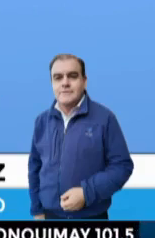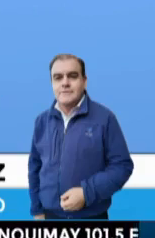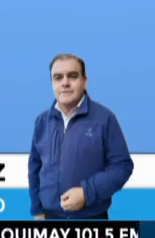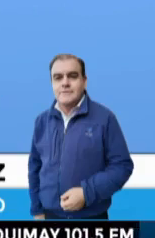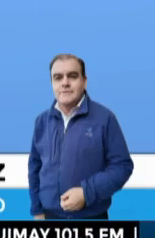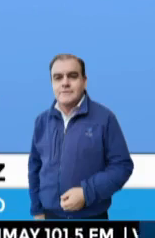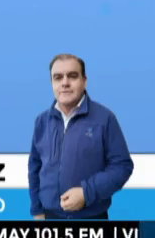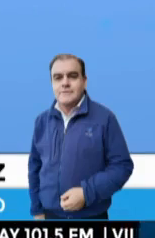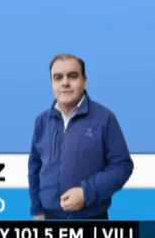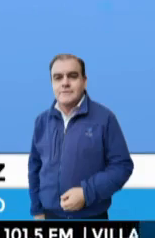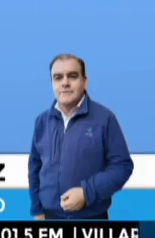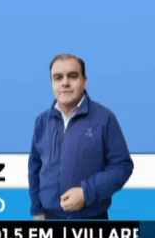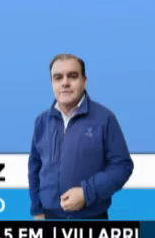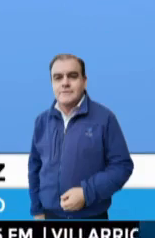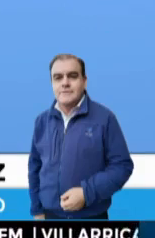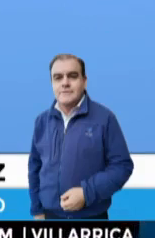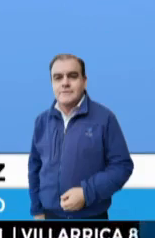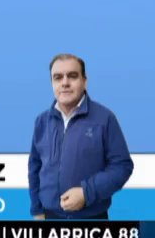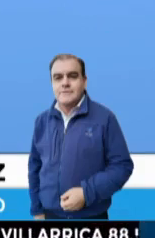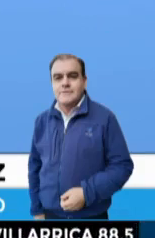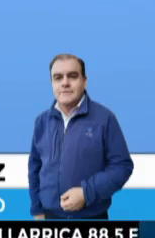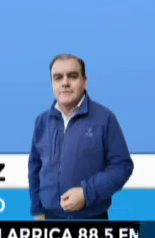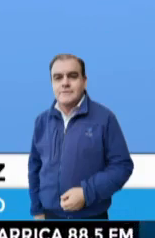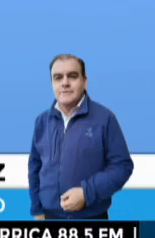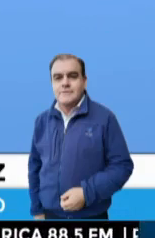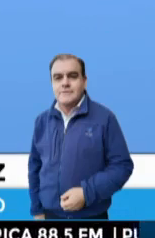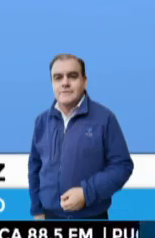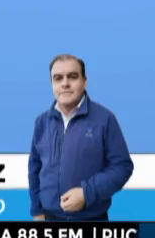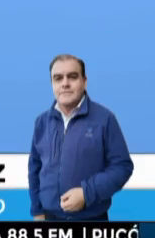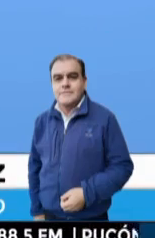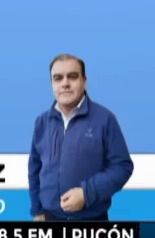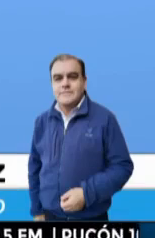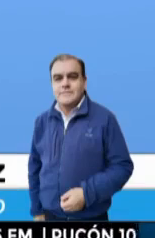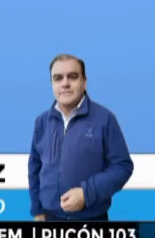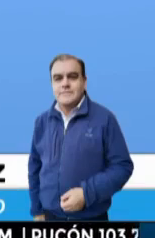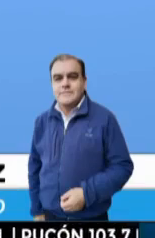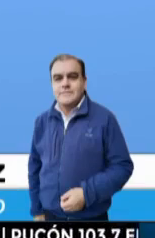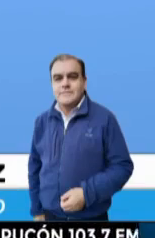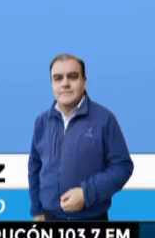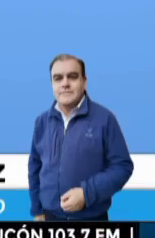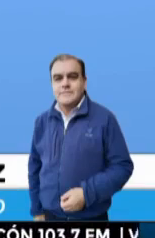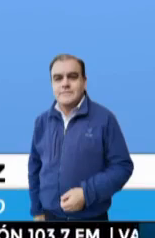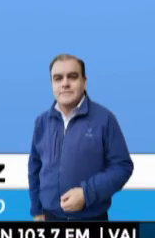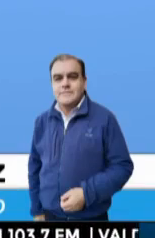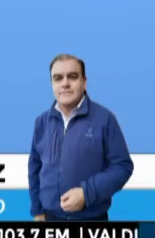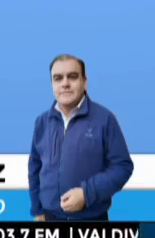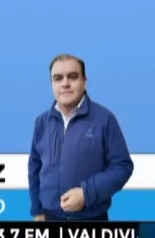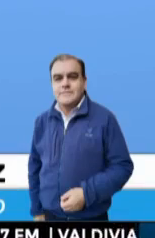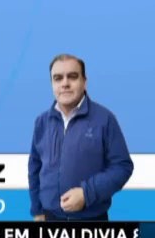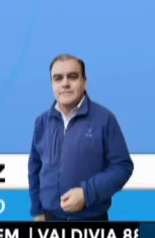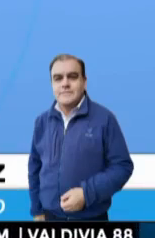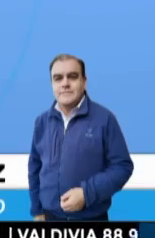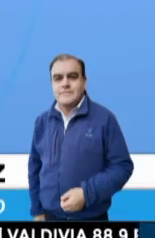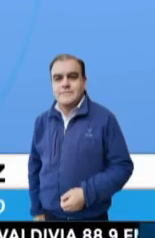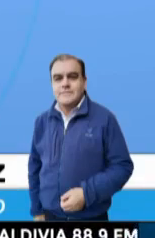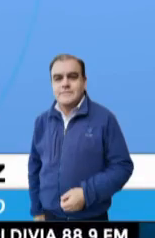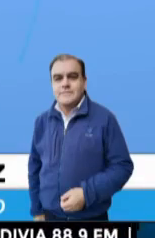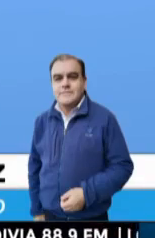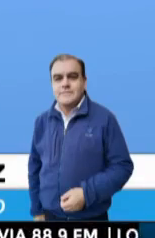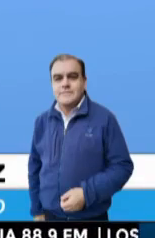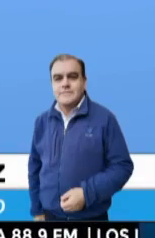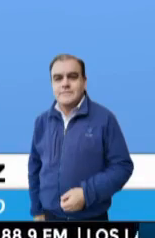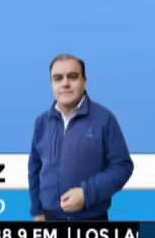kilómetro 637, sector Quillem, esto es al norte de Lautaro, muy cerca de Perquenco. La magnitud del